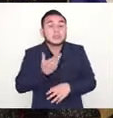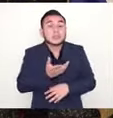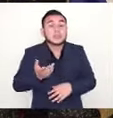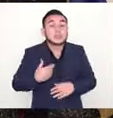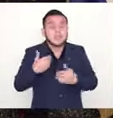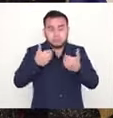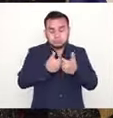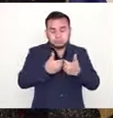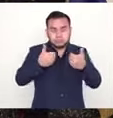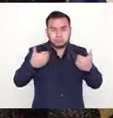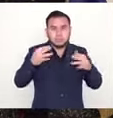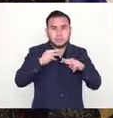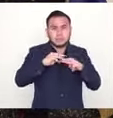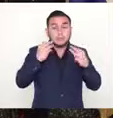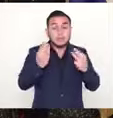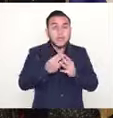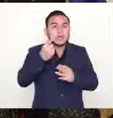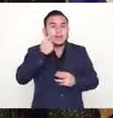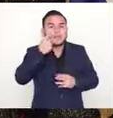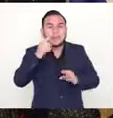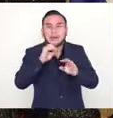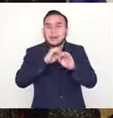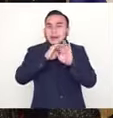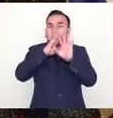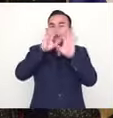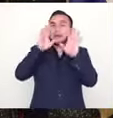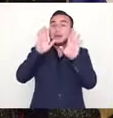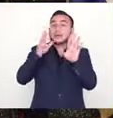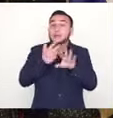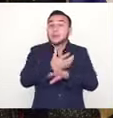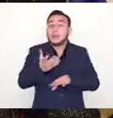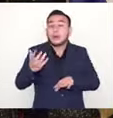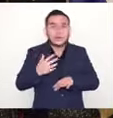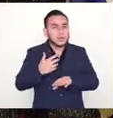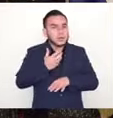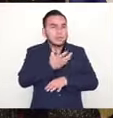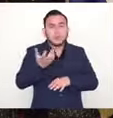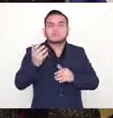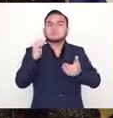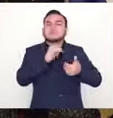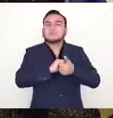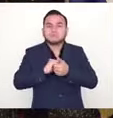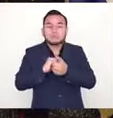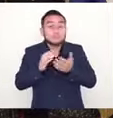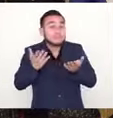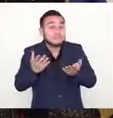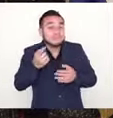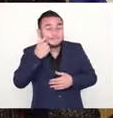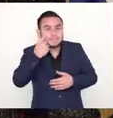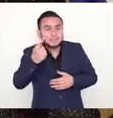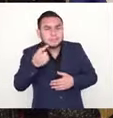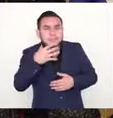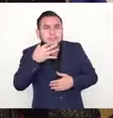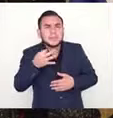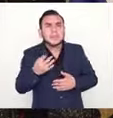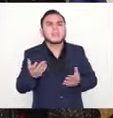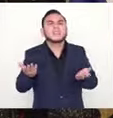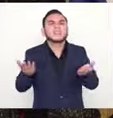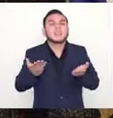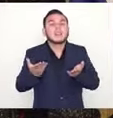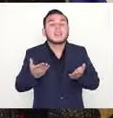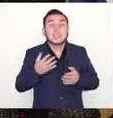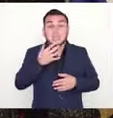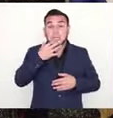estaban separados pues resulta que ustedes mismos grabaron y se dieron cuenta que no estaban separados entonces qué beneficio quedó si el único beneficio